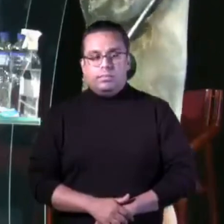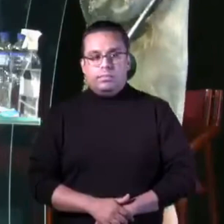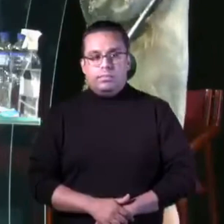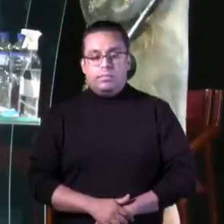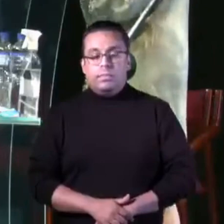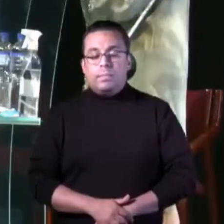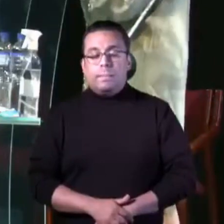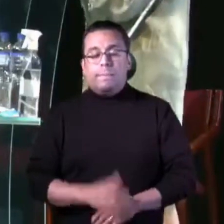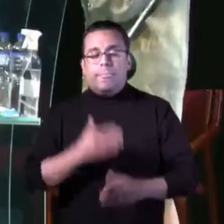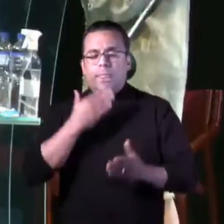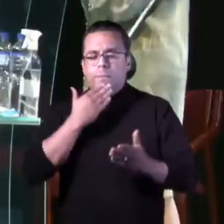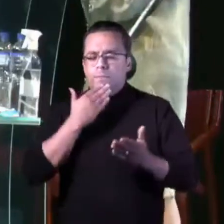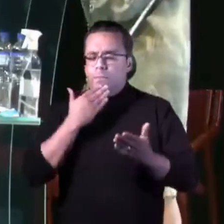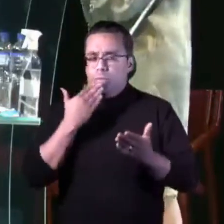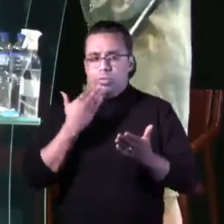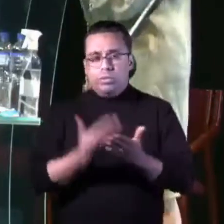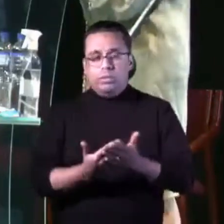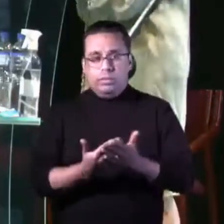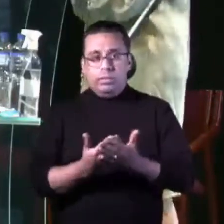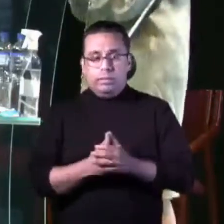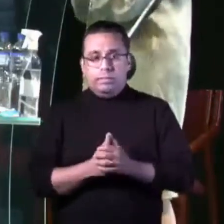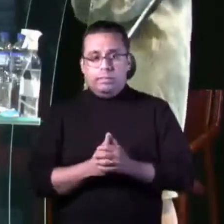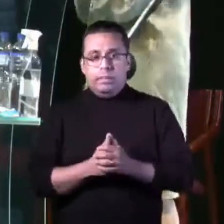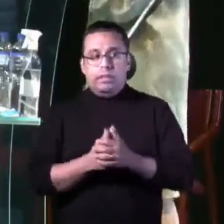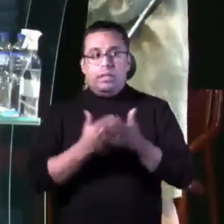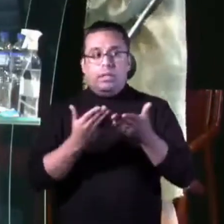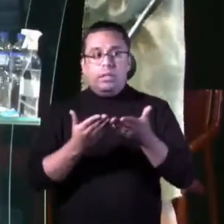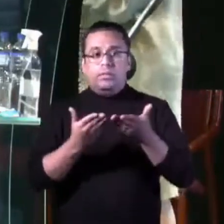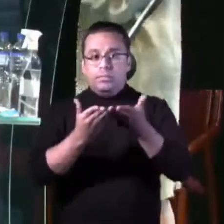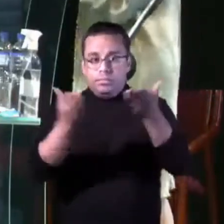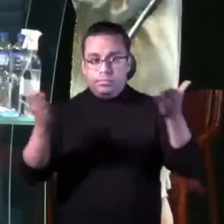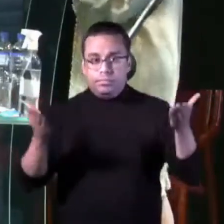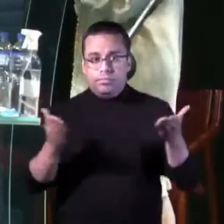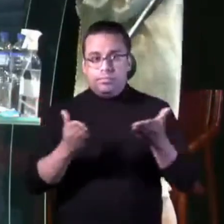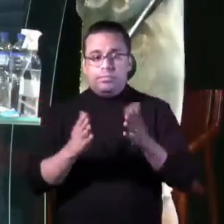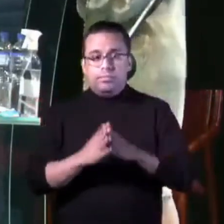Muchas gracias entonces a todos, y a Ángela y a Helmut.